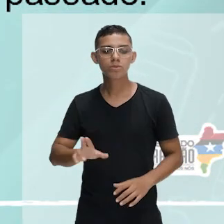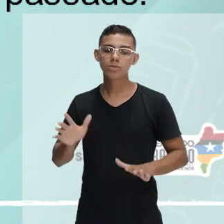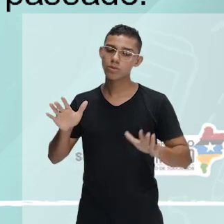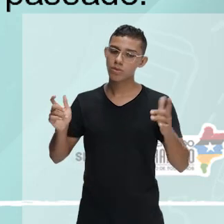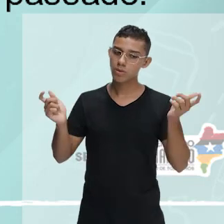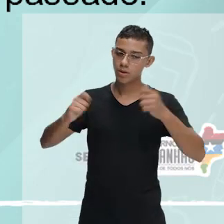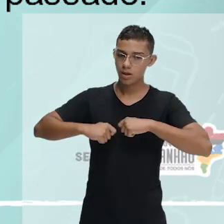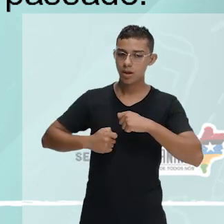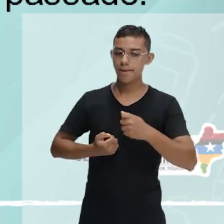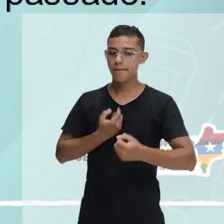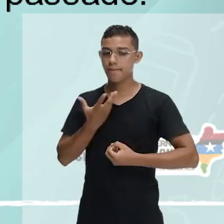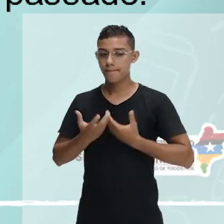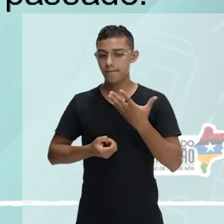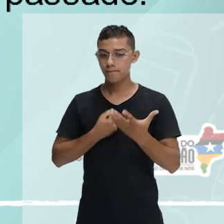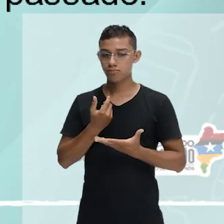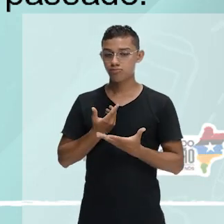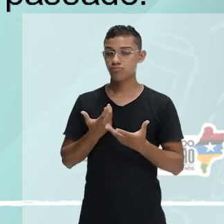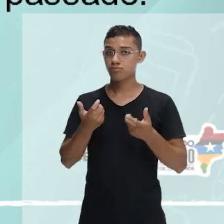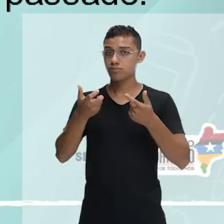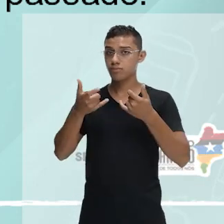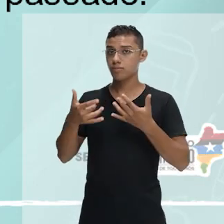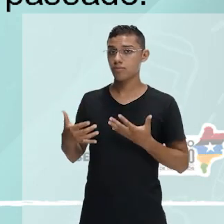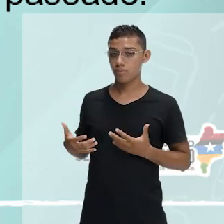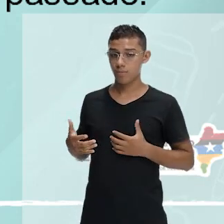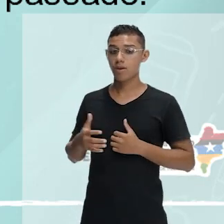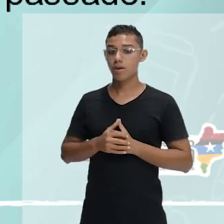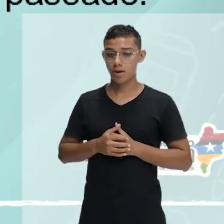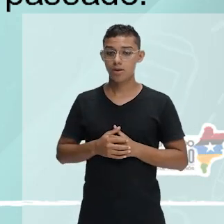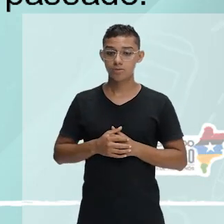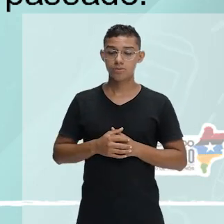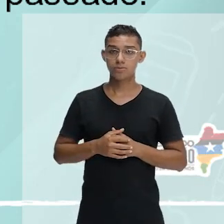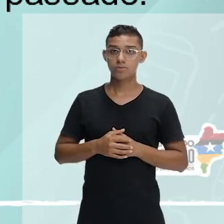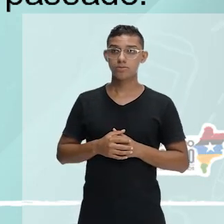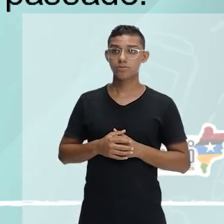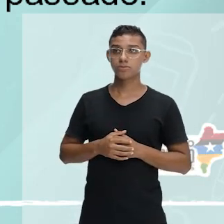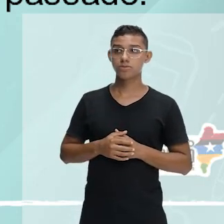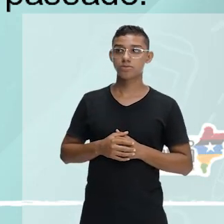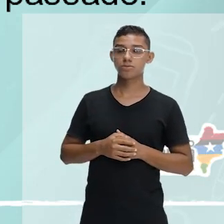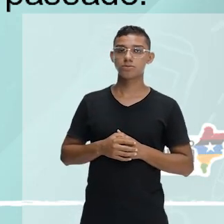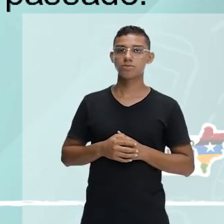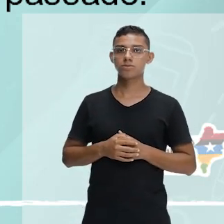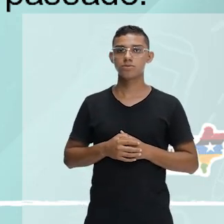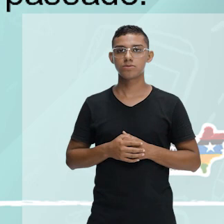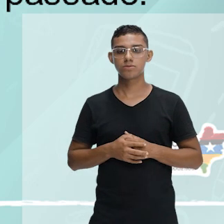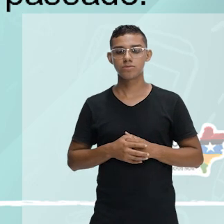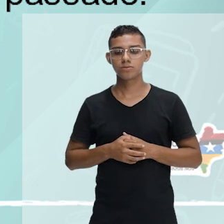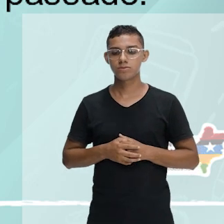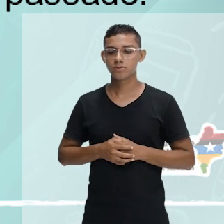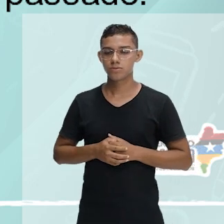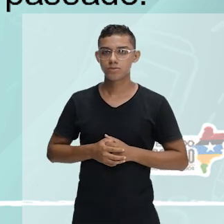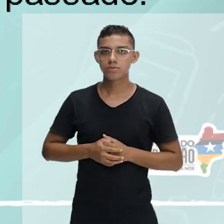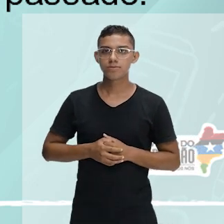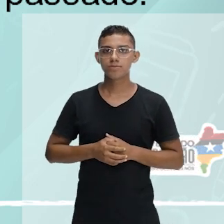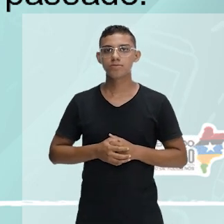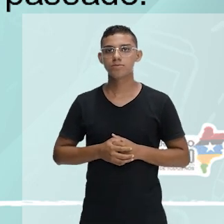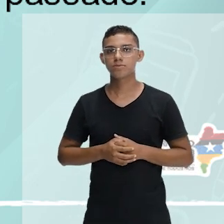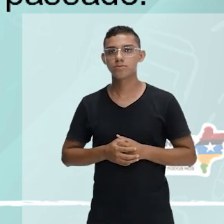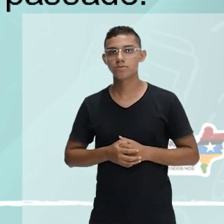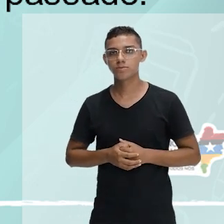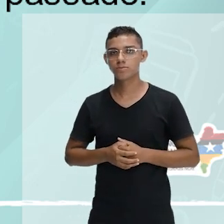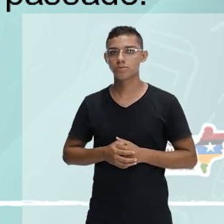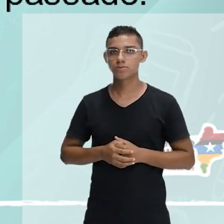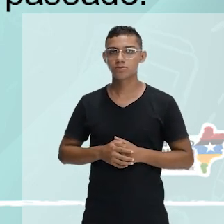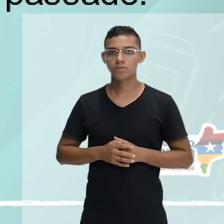incertidumbres, arrepentimientos, desejos improbables y recomendaciones, consejos